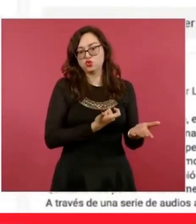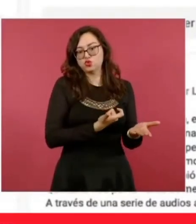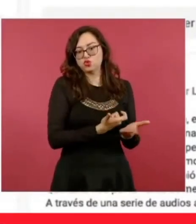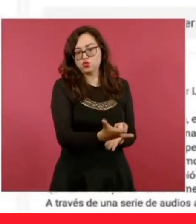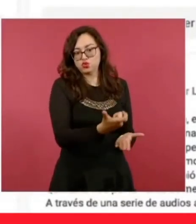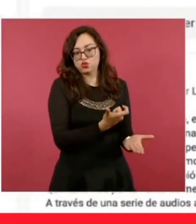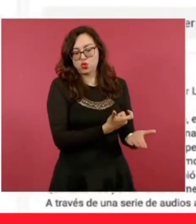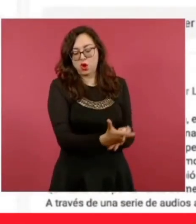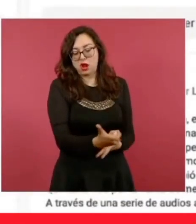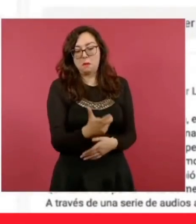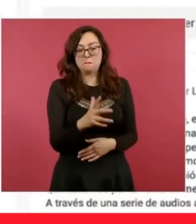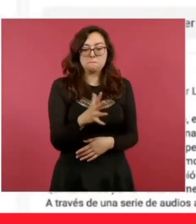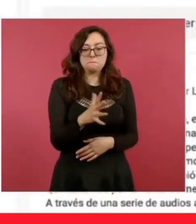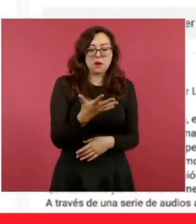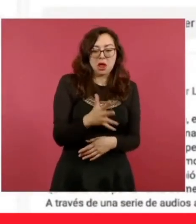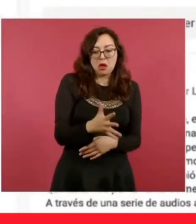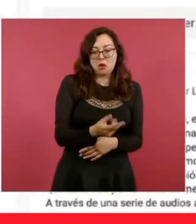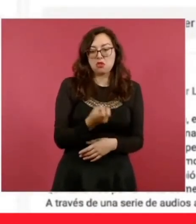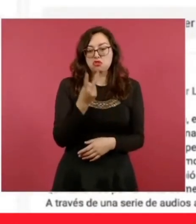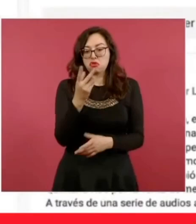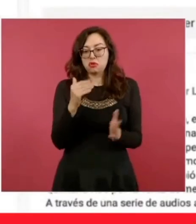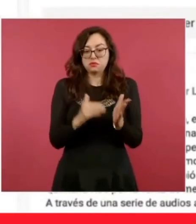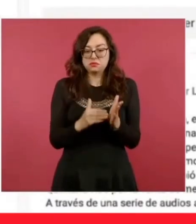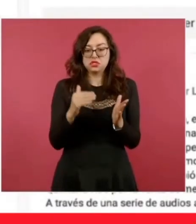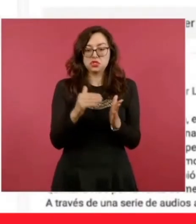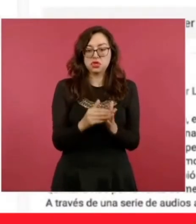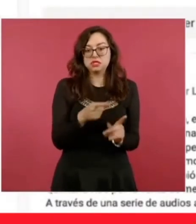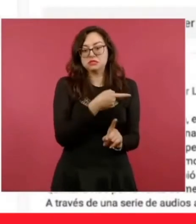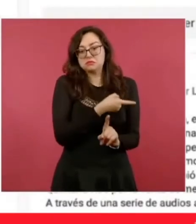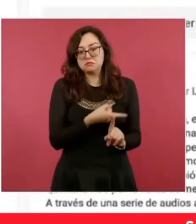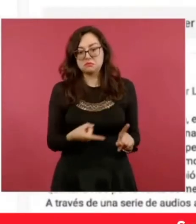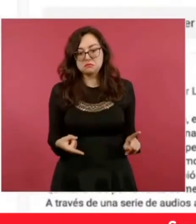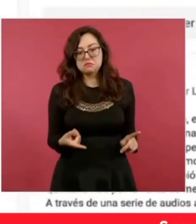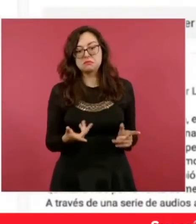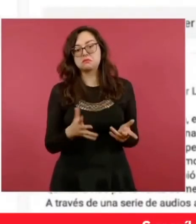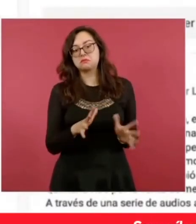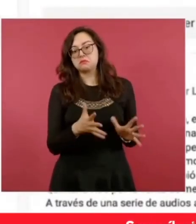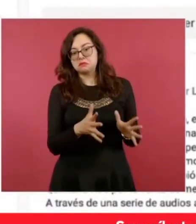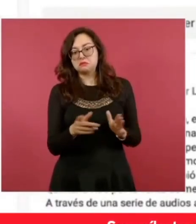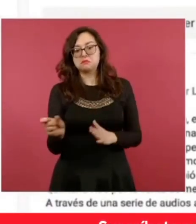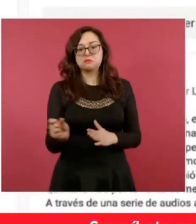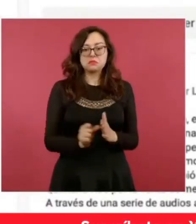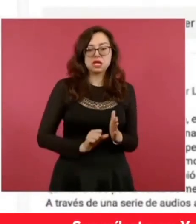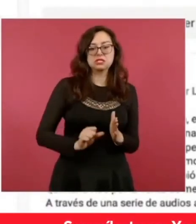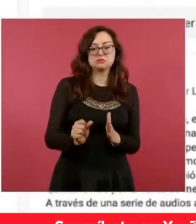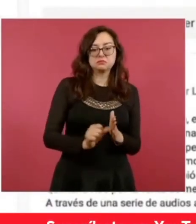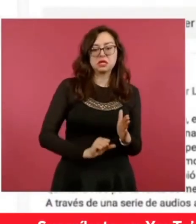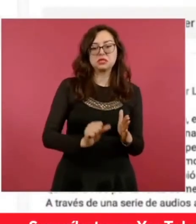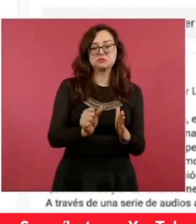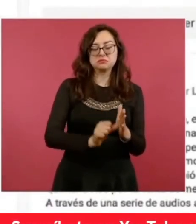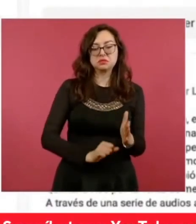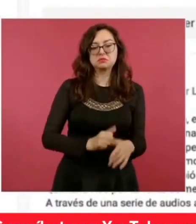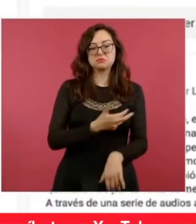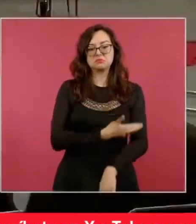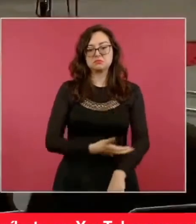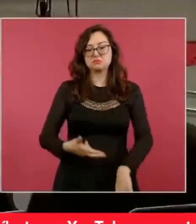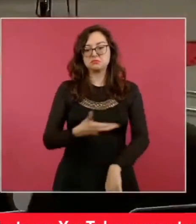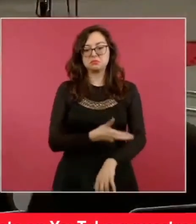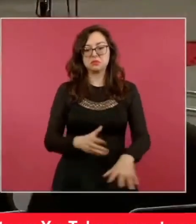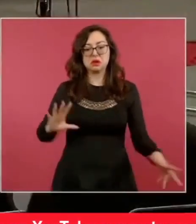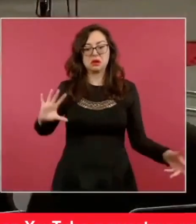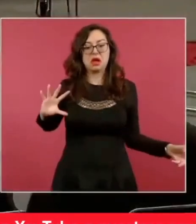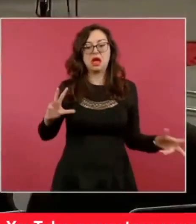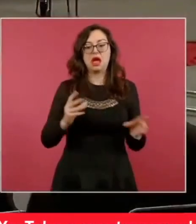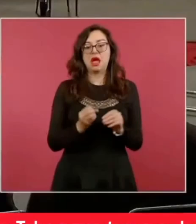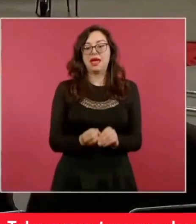o menos 2 millones de pesos mensuales, más los costos de operación y difusión, en 3 meses más o